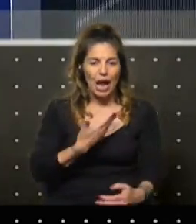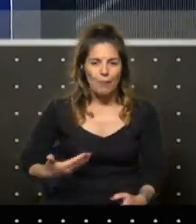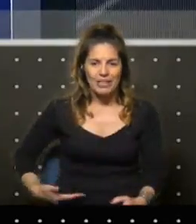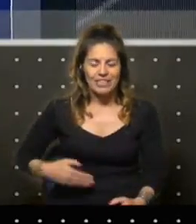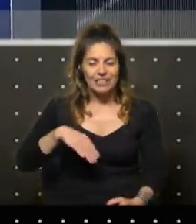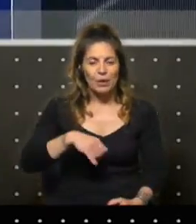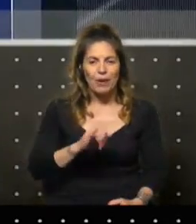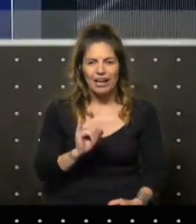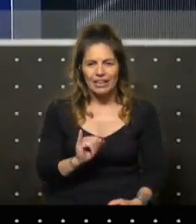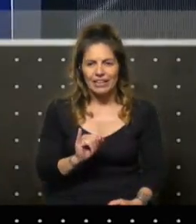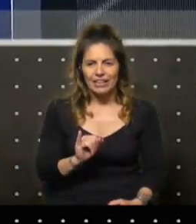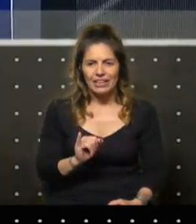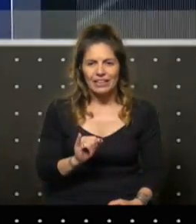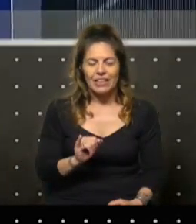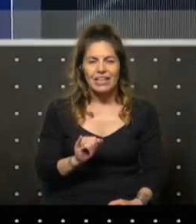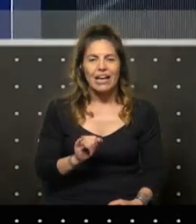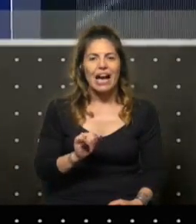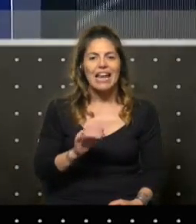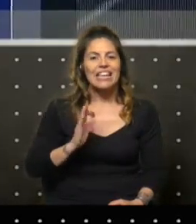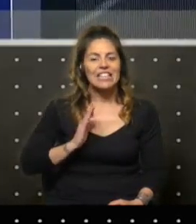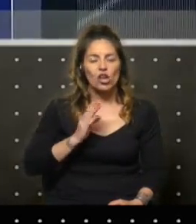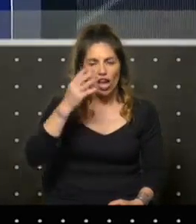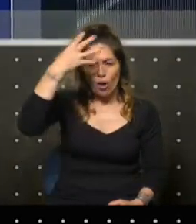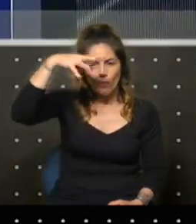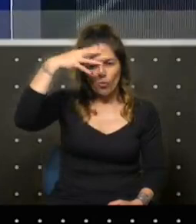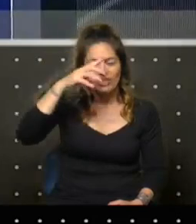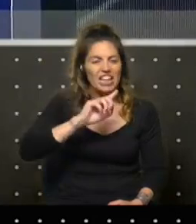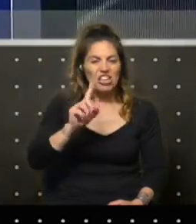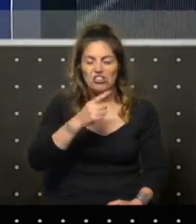macri y a la señr que